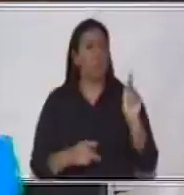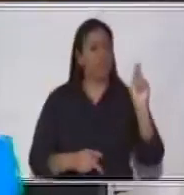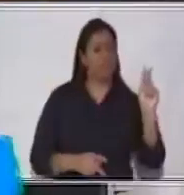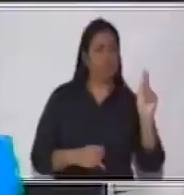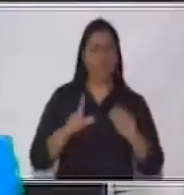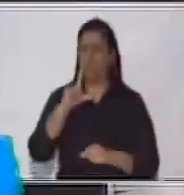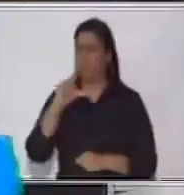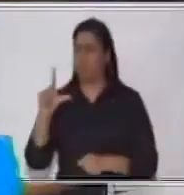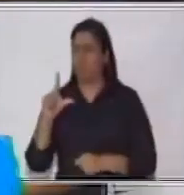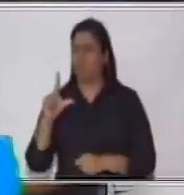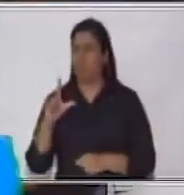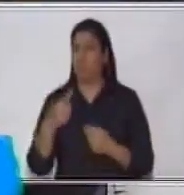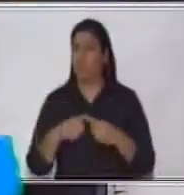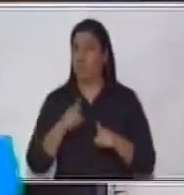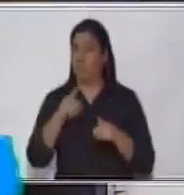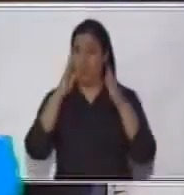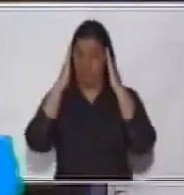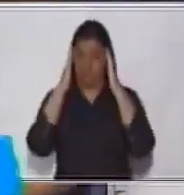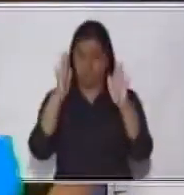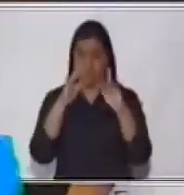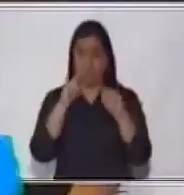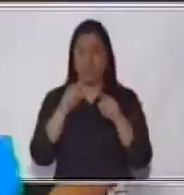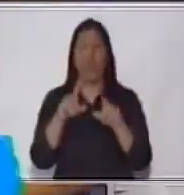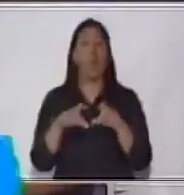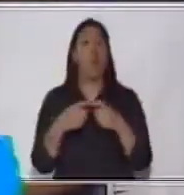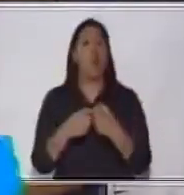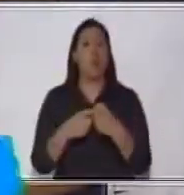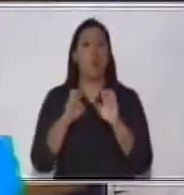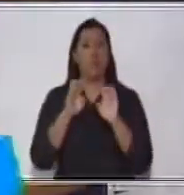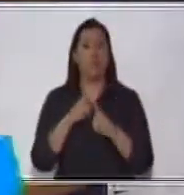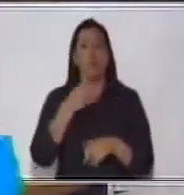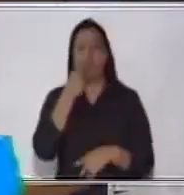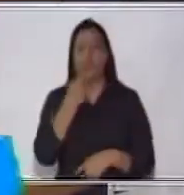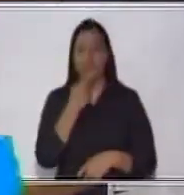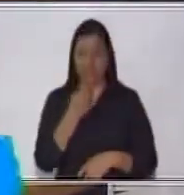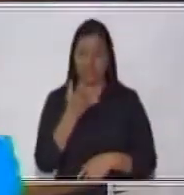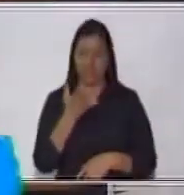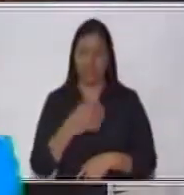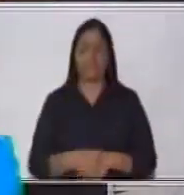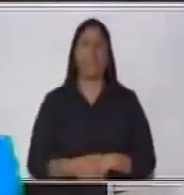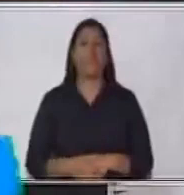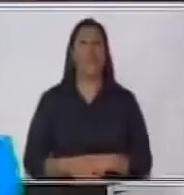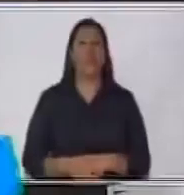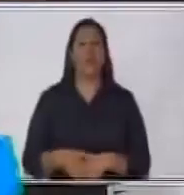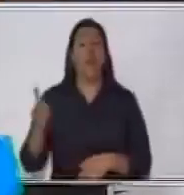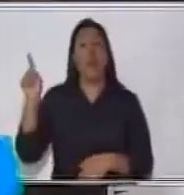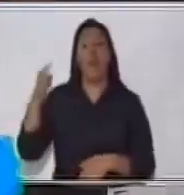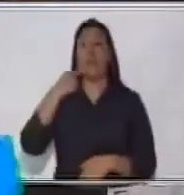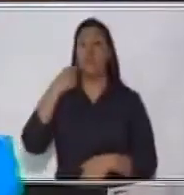pon atención cómo pronuncias. Si te das cuenta acá es ballena, te das cuenta que